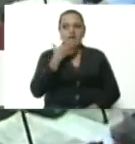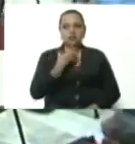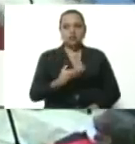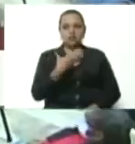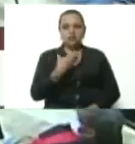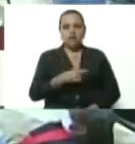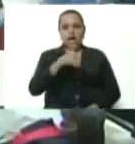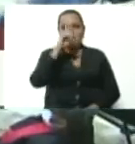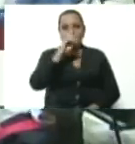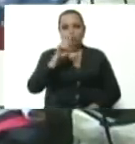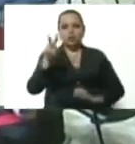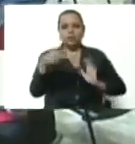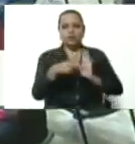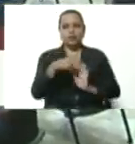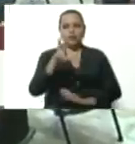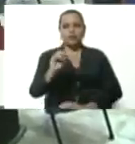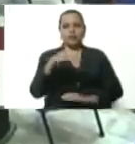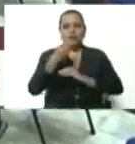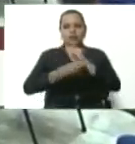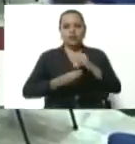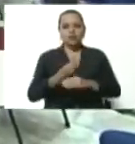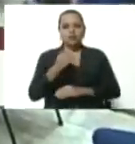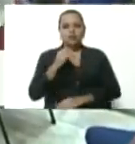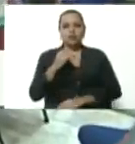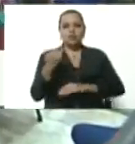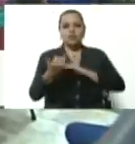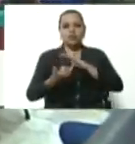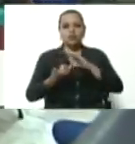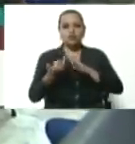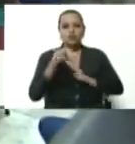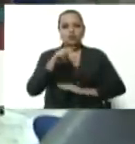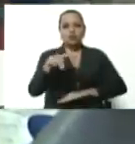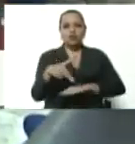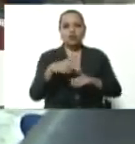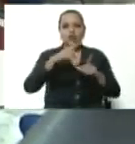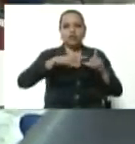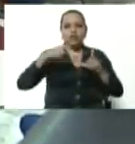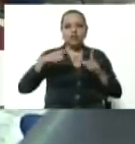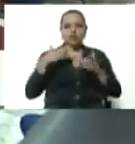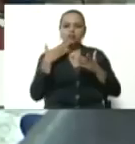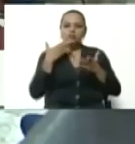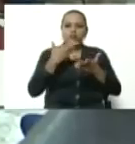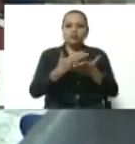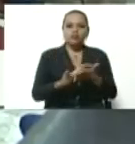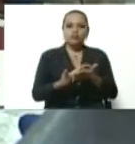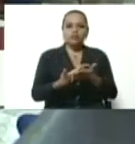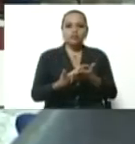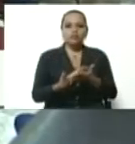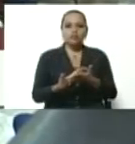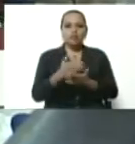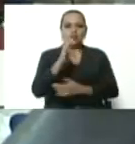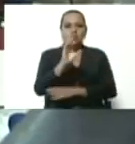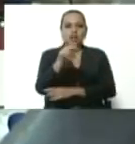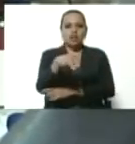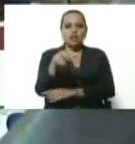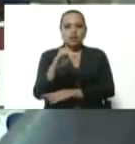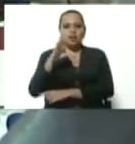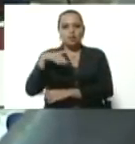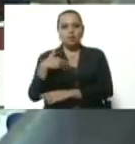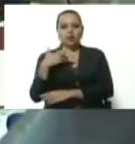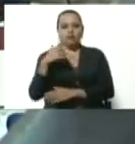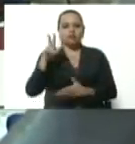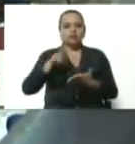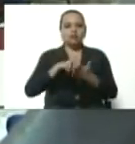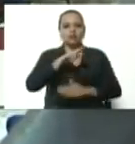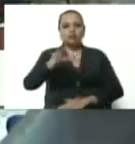de 2020, elaborada por el Instituto Nacional de Estadística, solicitud del Consejo Nacional Electoral para darle cumplimiento a